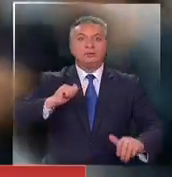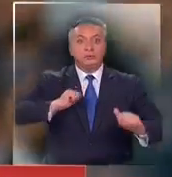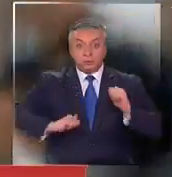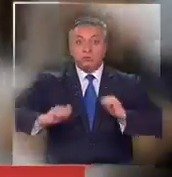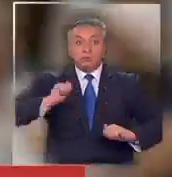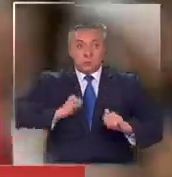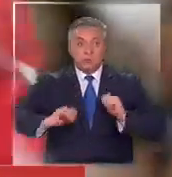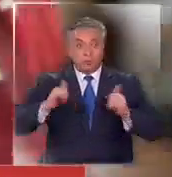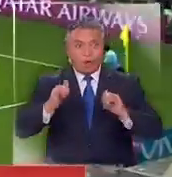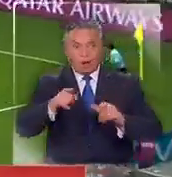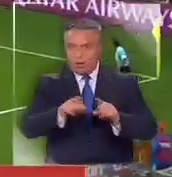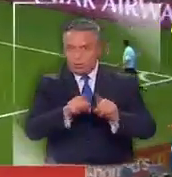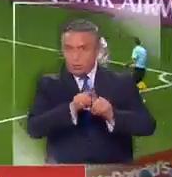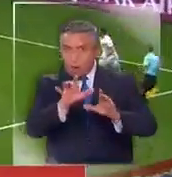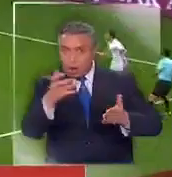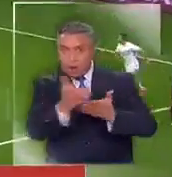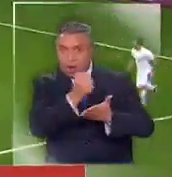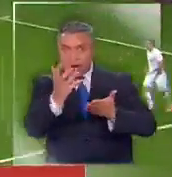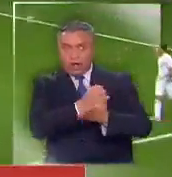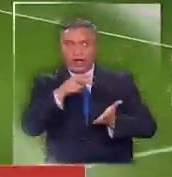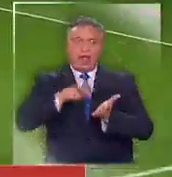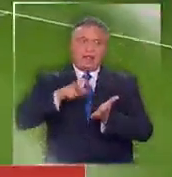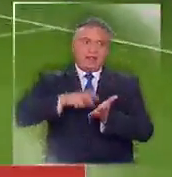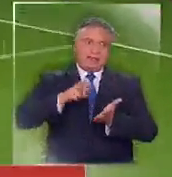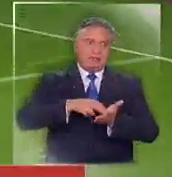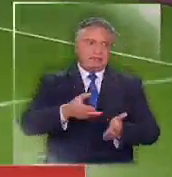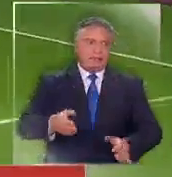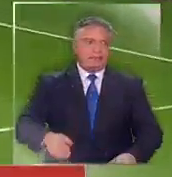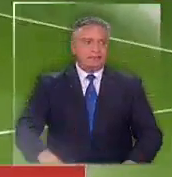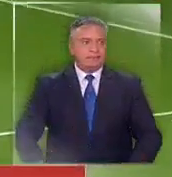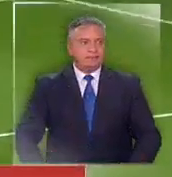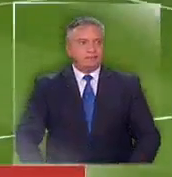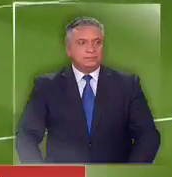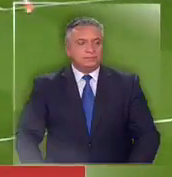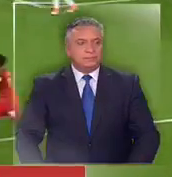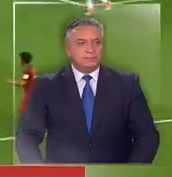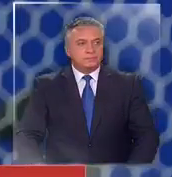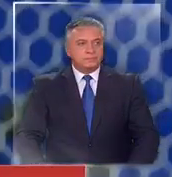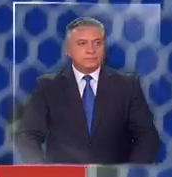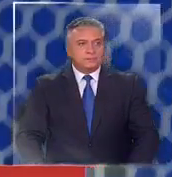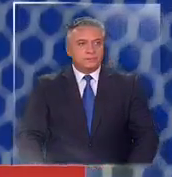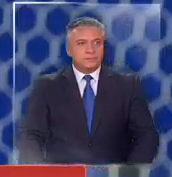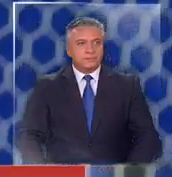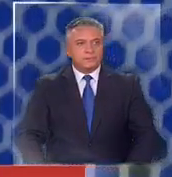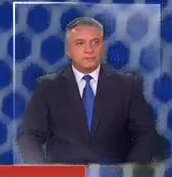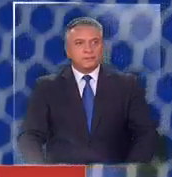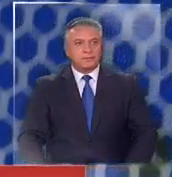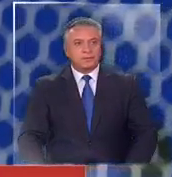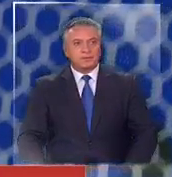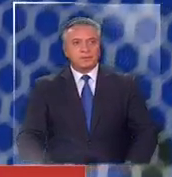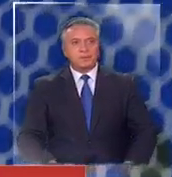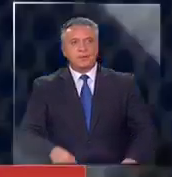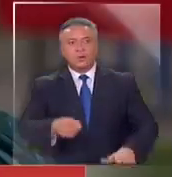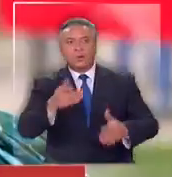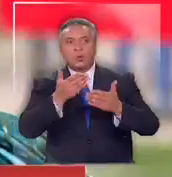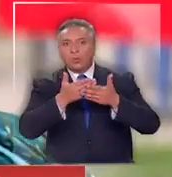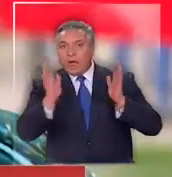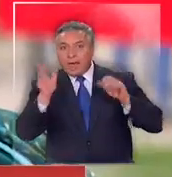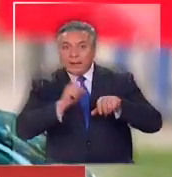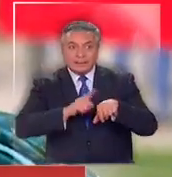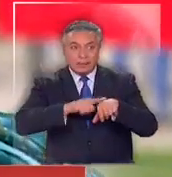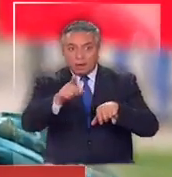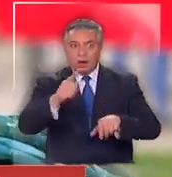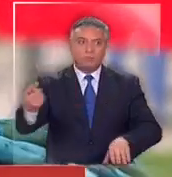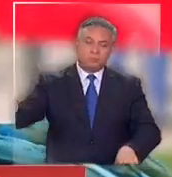jugada y vibra con cada logro. Le queda Beausejour, prueba, viene Beausejour, tiro. Cualquier momento que tiene libre, él viene para acá. ¿No se olvida